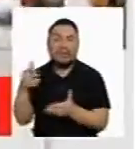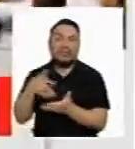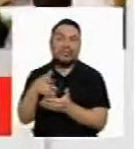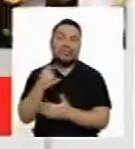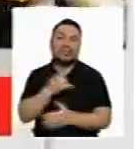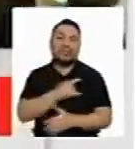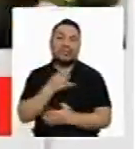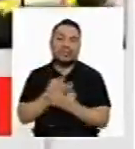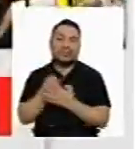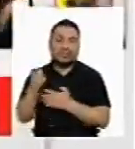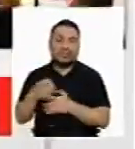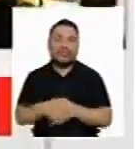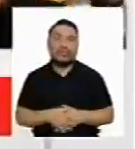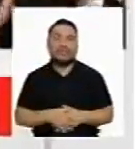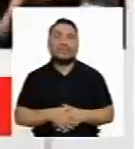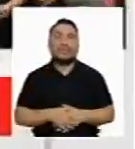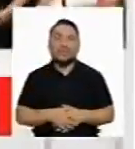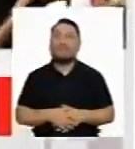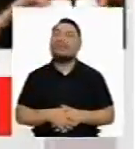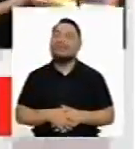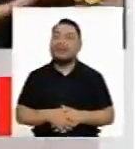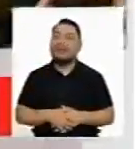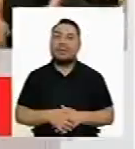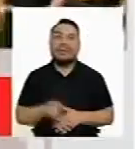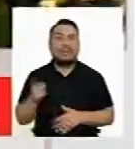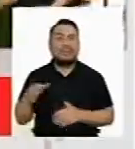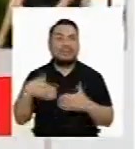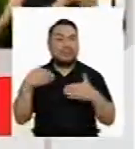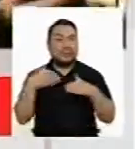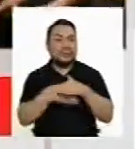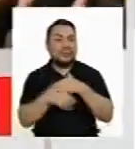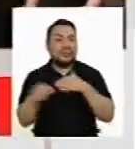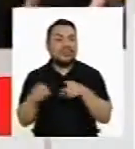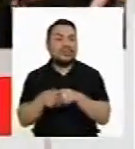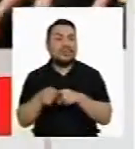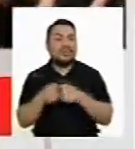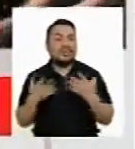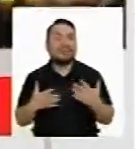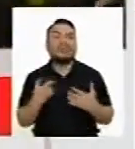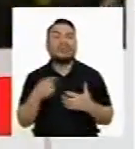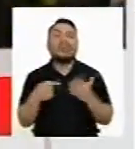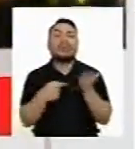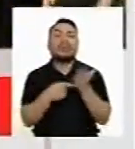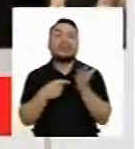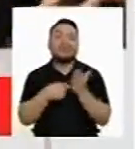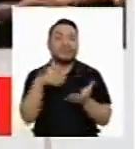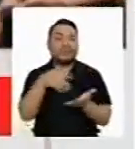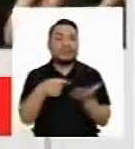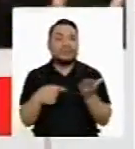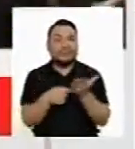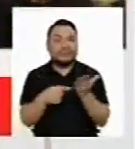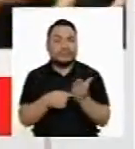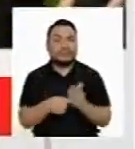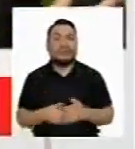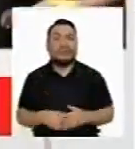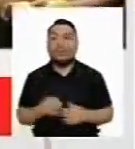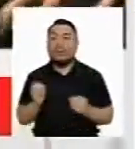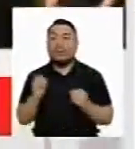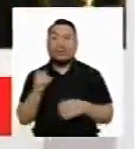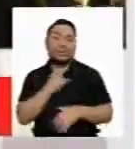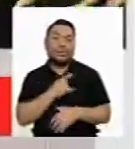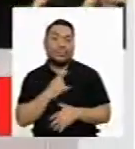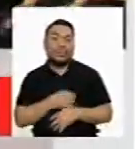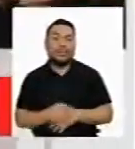secundaria en la cárcel. Claro. También puede acceder a la educación técnico-productiva, ahora también puede acceder a la universidad, y